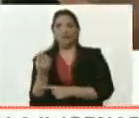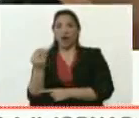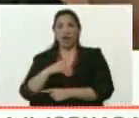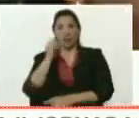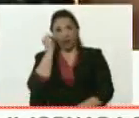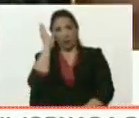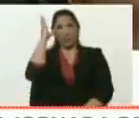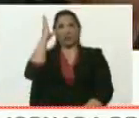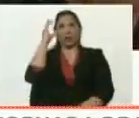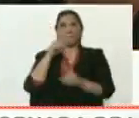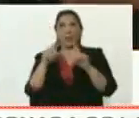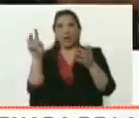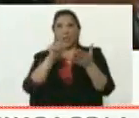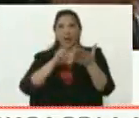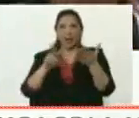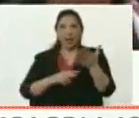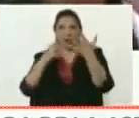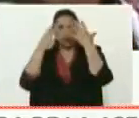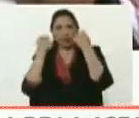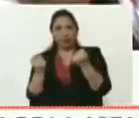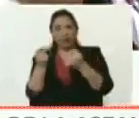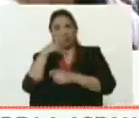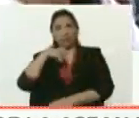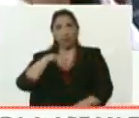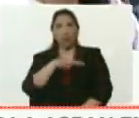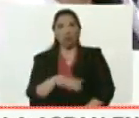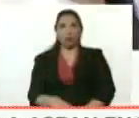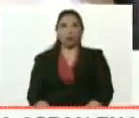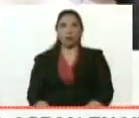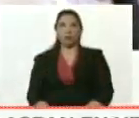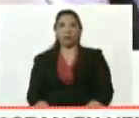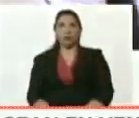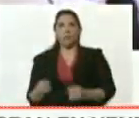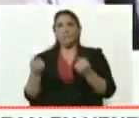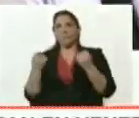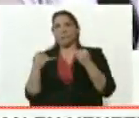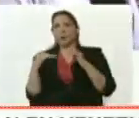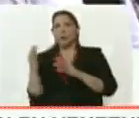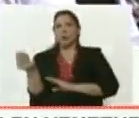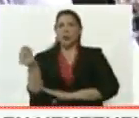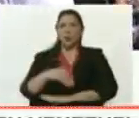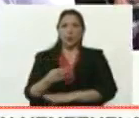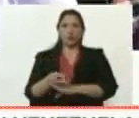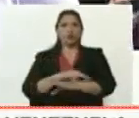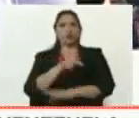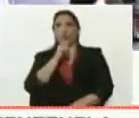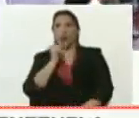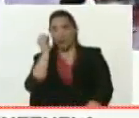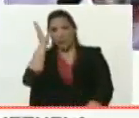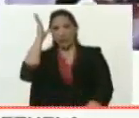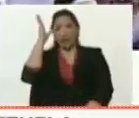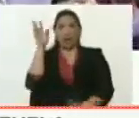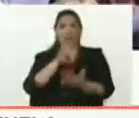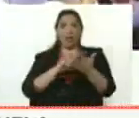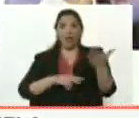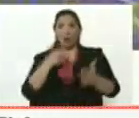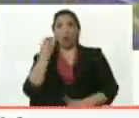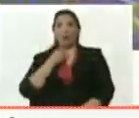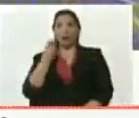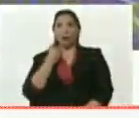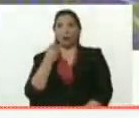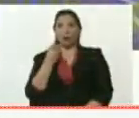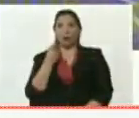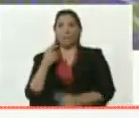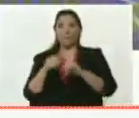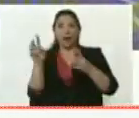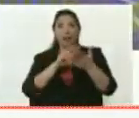capacidad para leer y entender a los pueblos, y muchísimo más aún, la incapacidad para leer a la juventud y